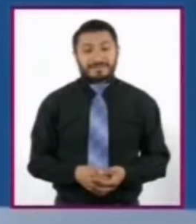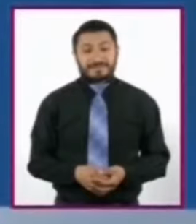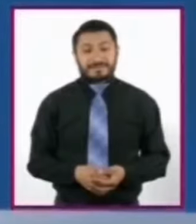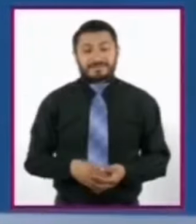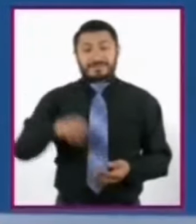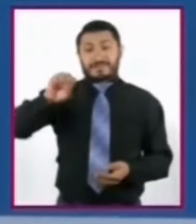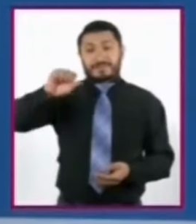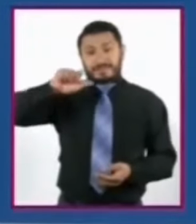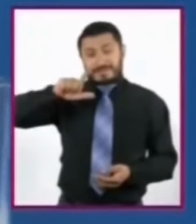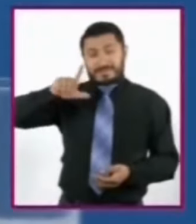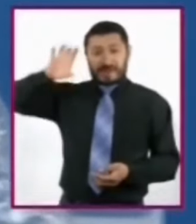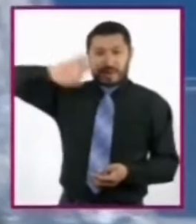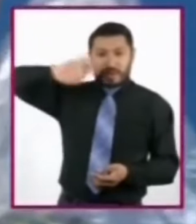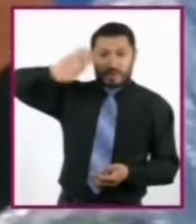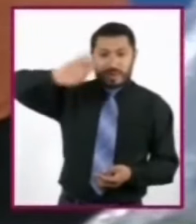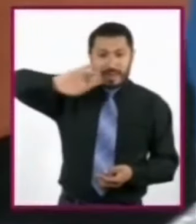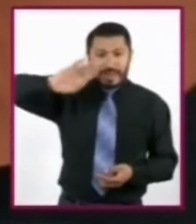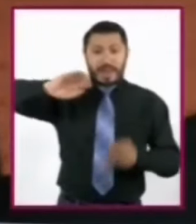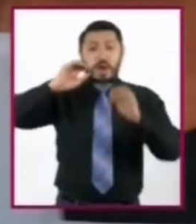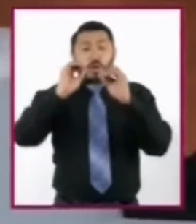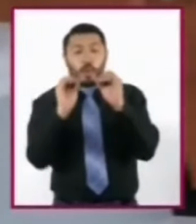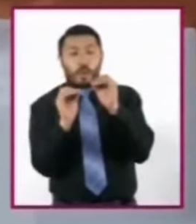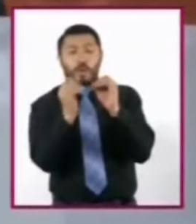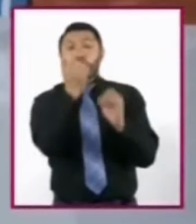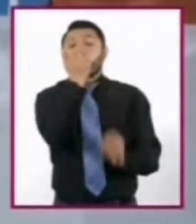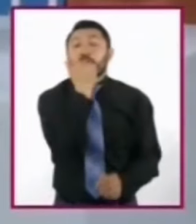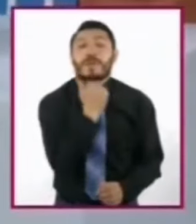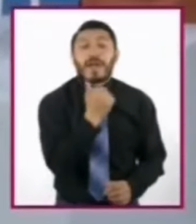sal o azúcar,